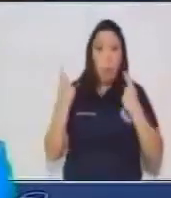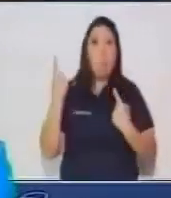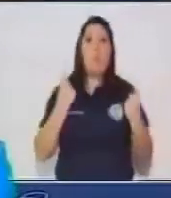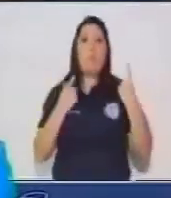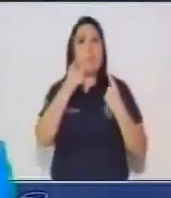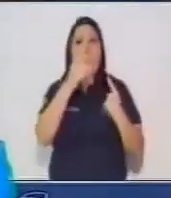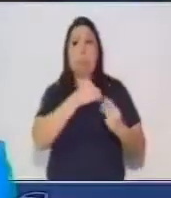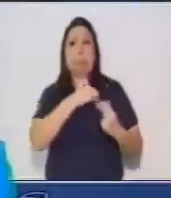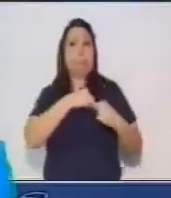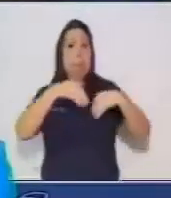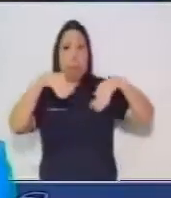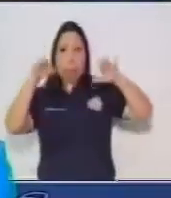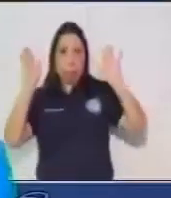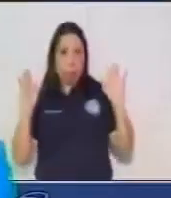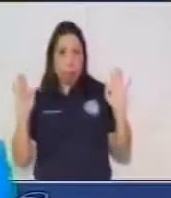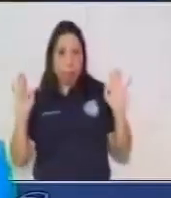medir.